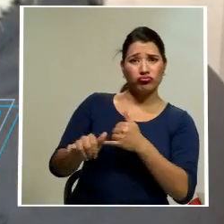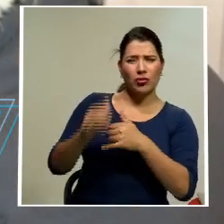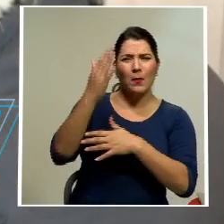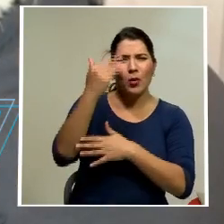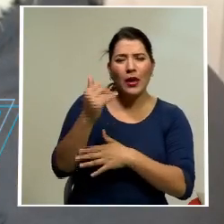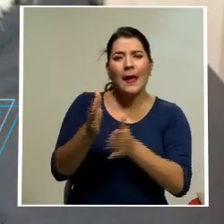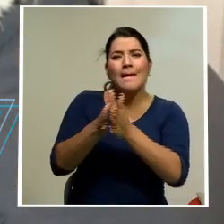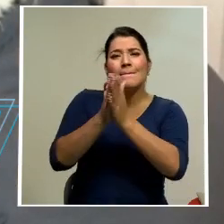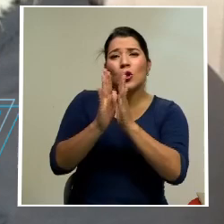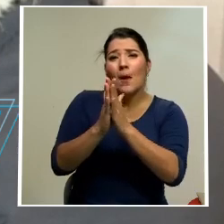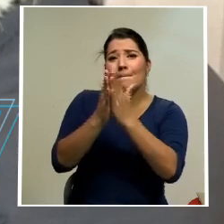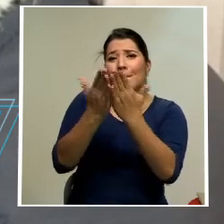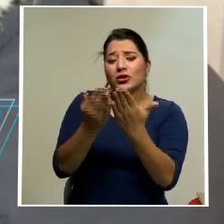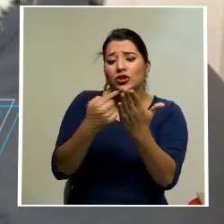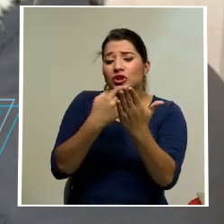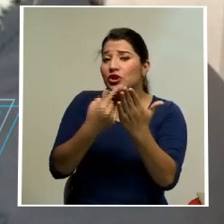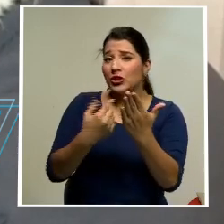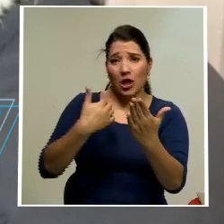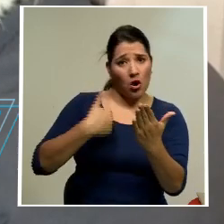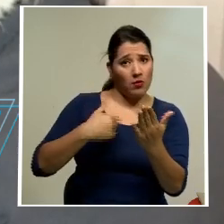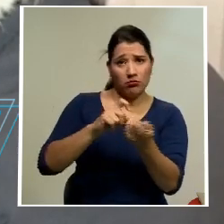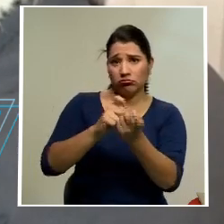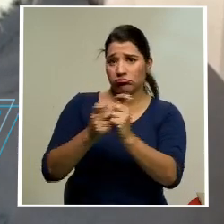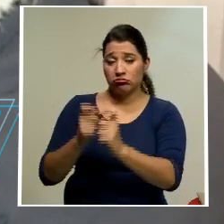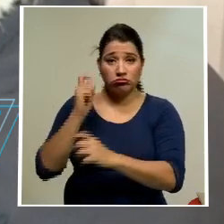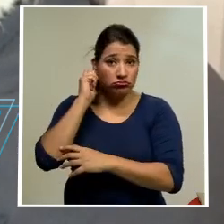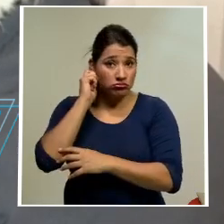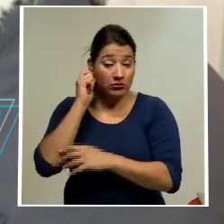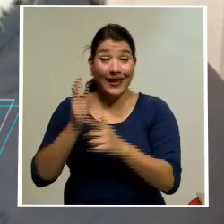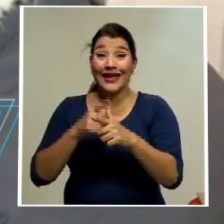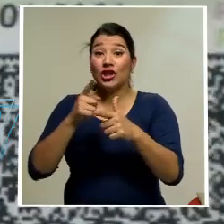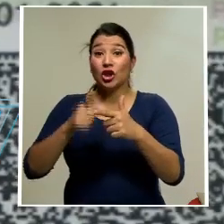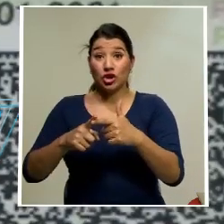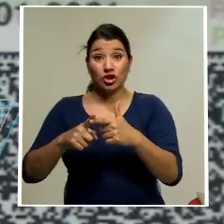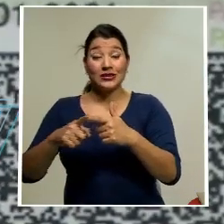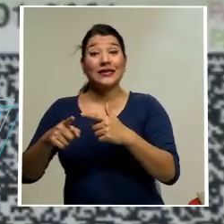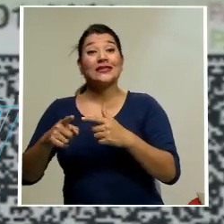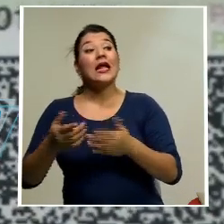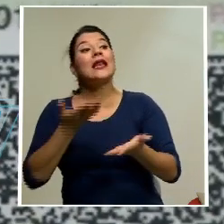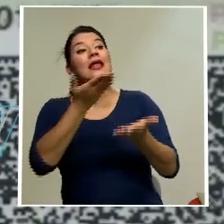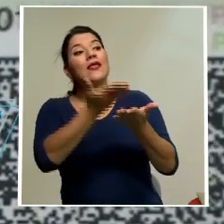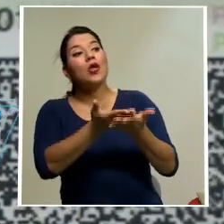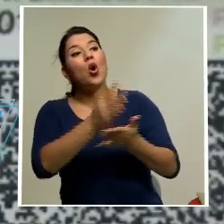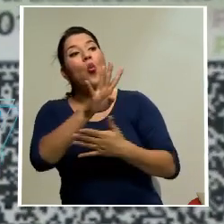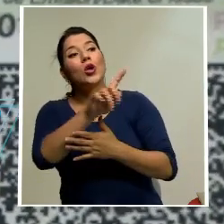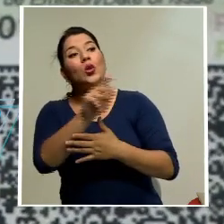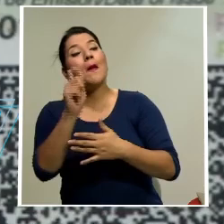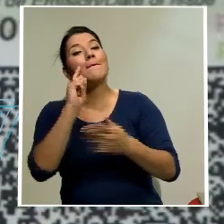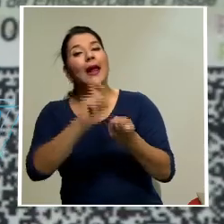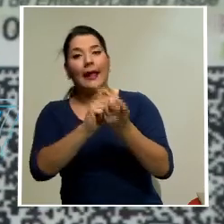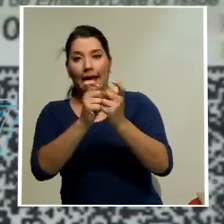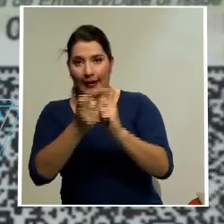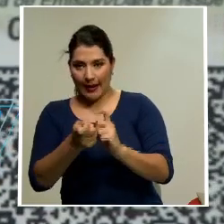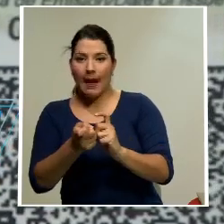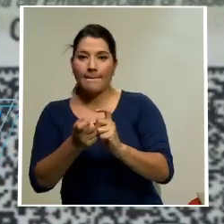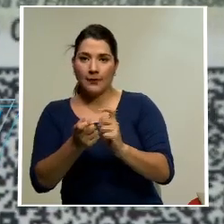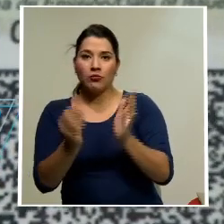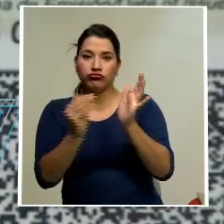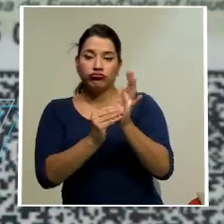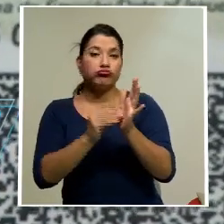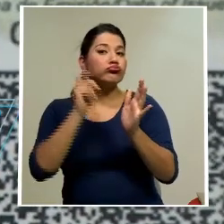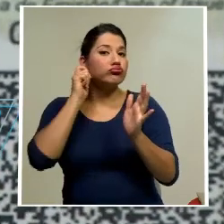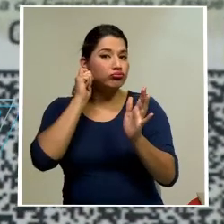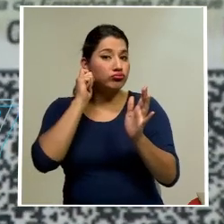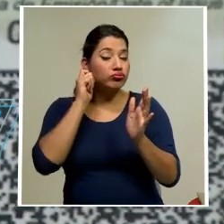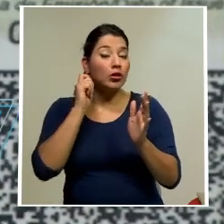su género en el pasaporte. Los magistrados dieron 4 meses a dicha entidad para que realice el cambio de manera que en el documento aparezca femenino. A